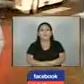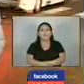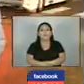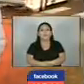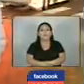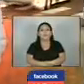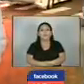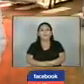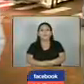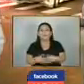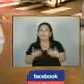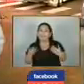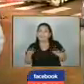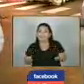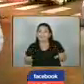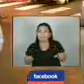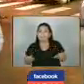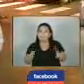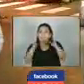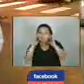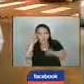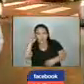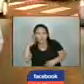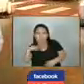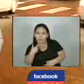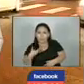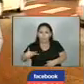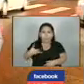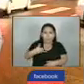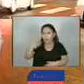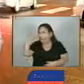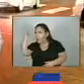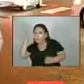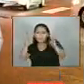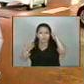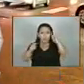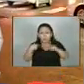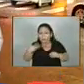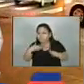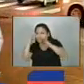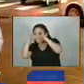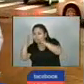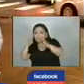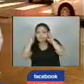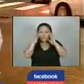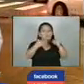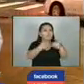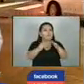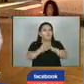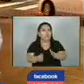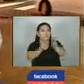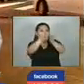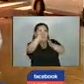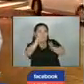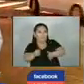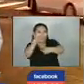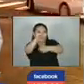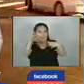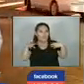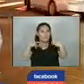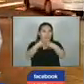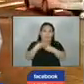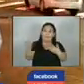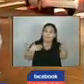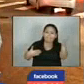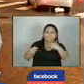Así es Roxana vamos a estar pendiente las diferentes posturas se siguen generando ya miembros de organizaciones sociales han convocado a